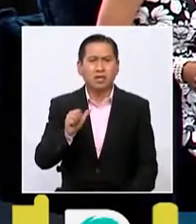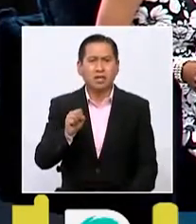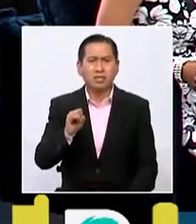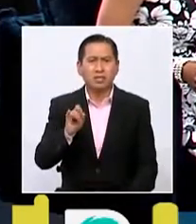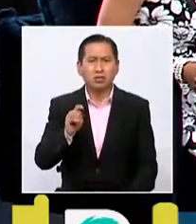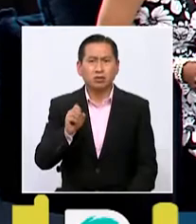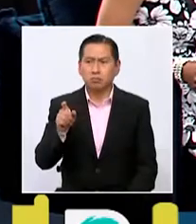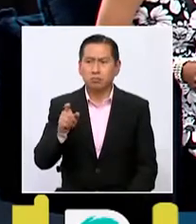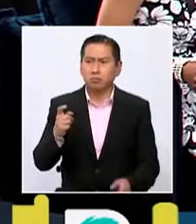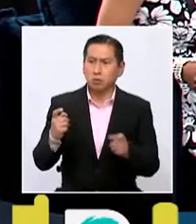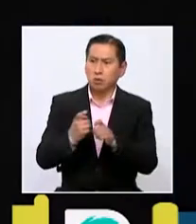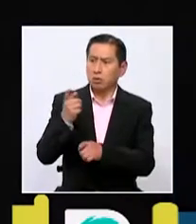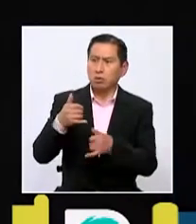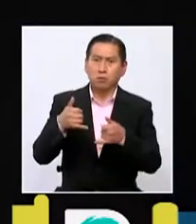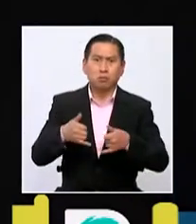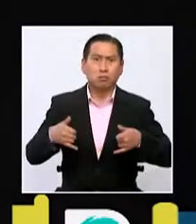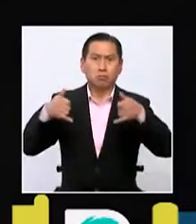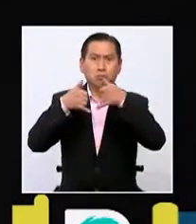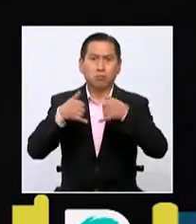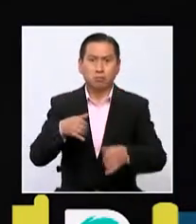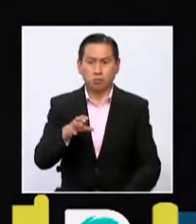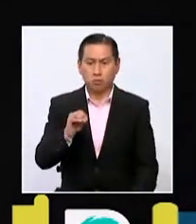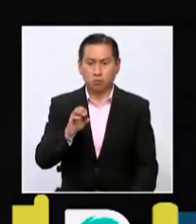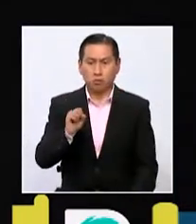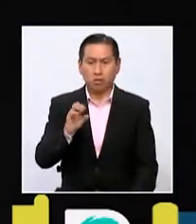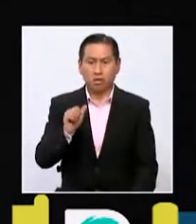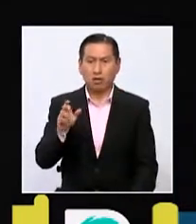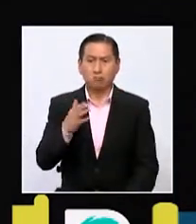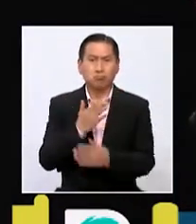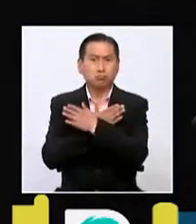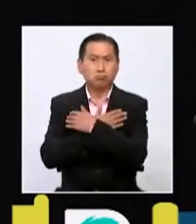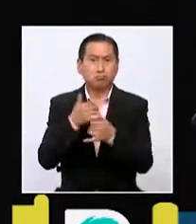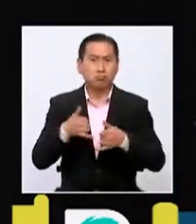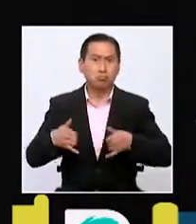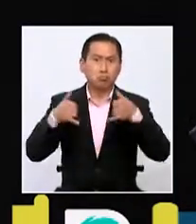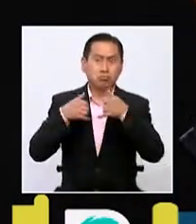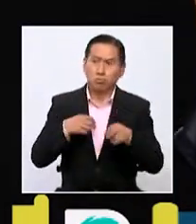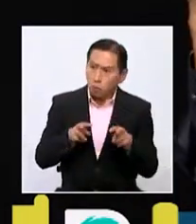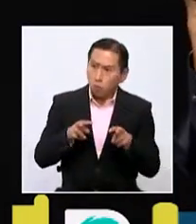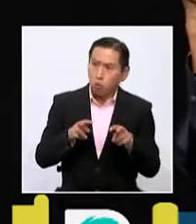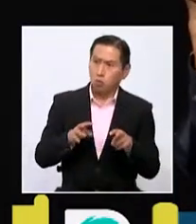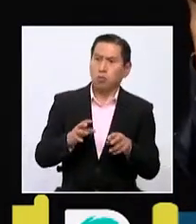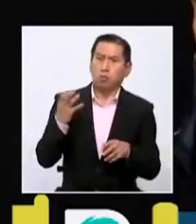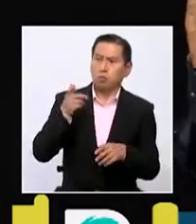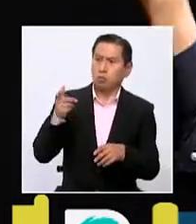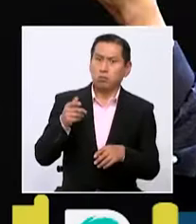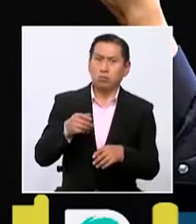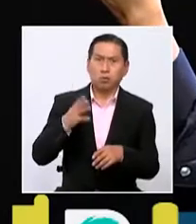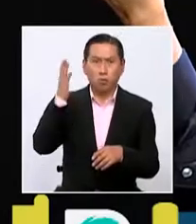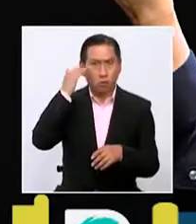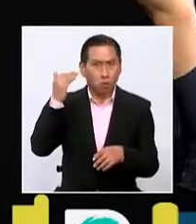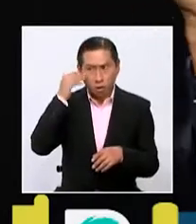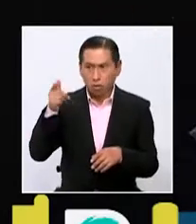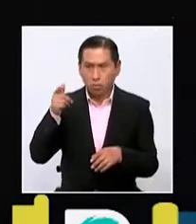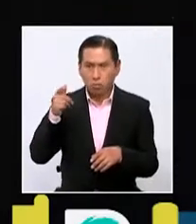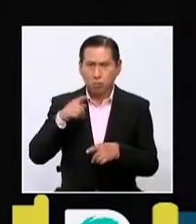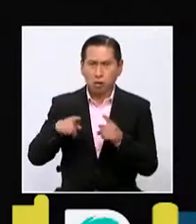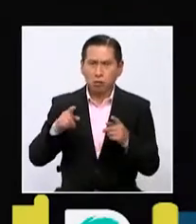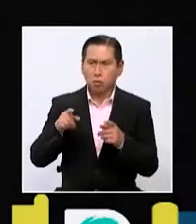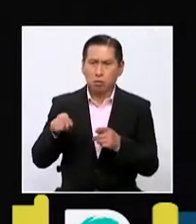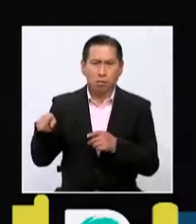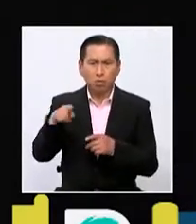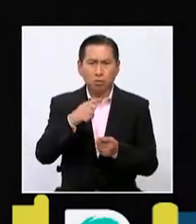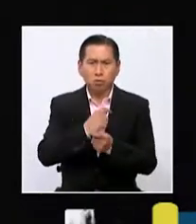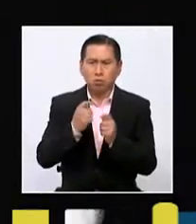Oscar, donde no había un solo actor occidental, en donde fue grabada en coreano y se ganó el Oscar. Es decir,